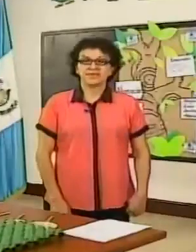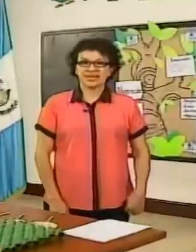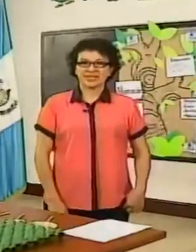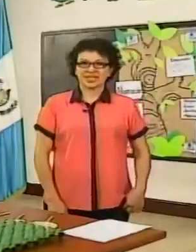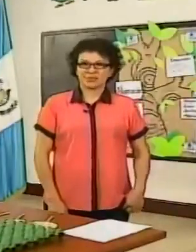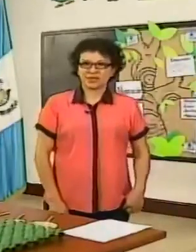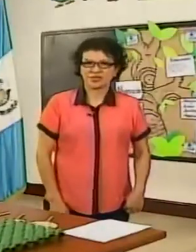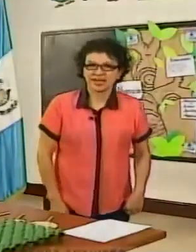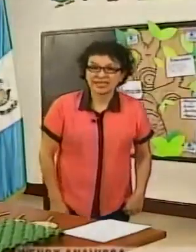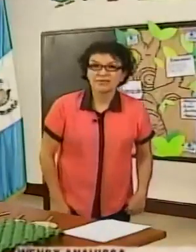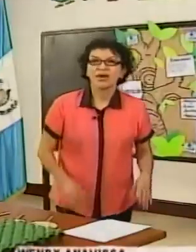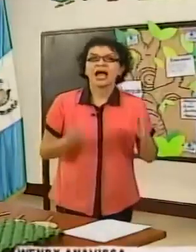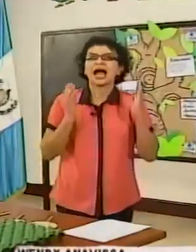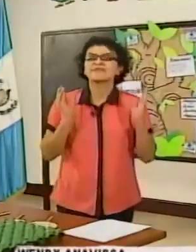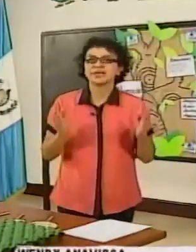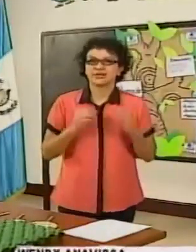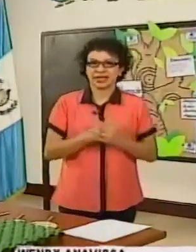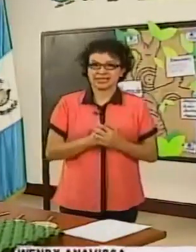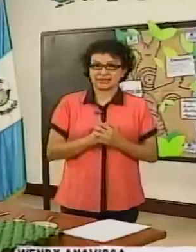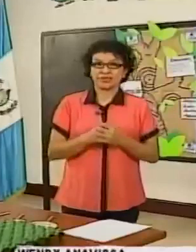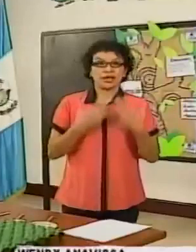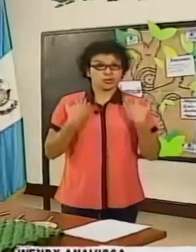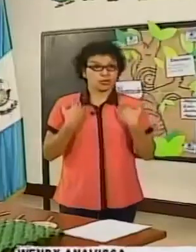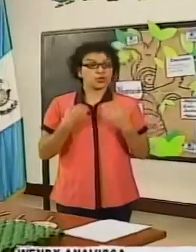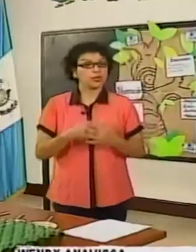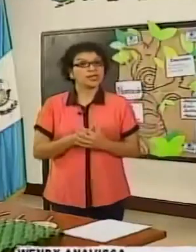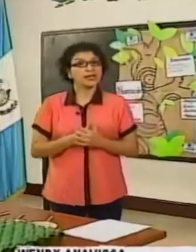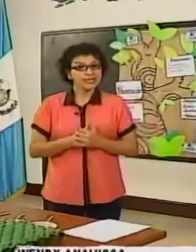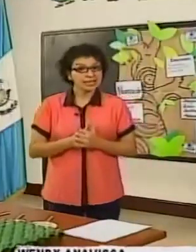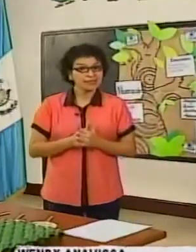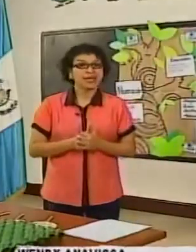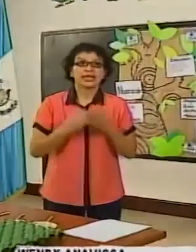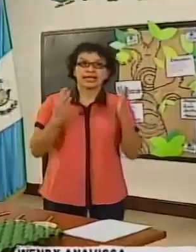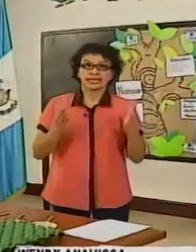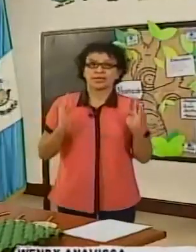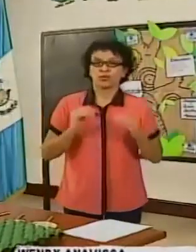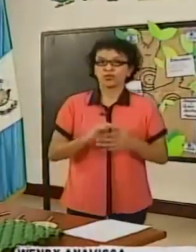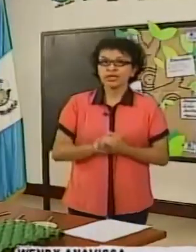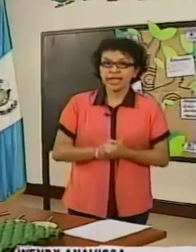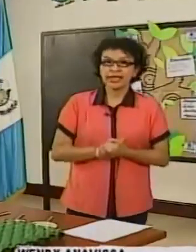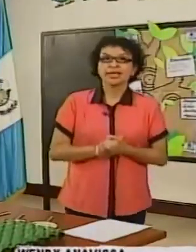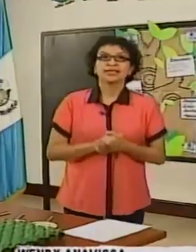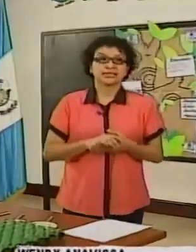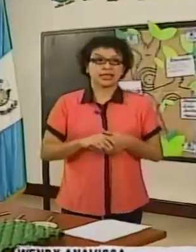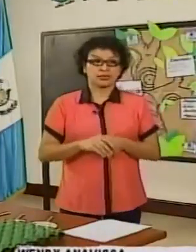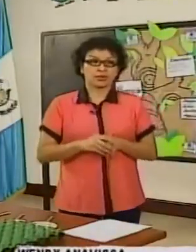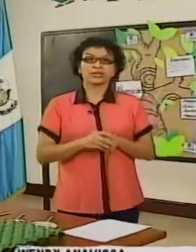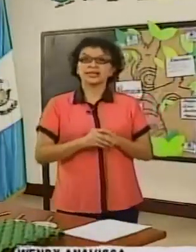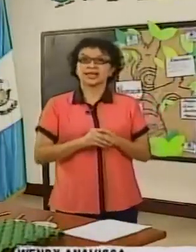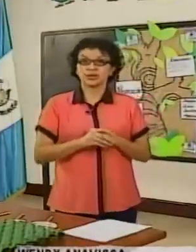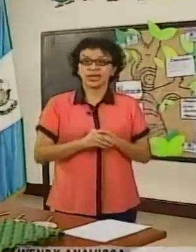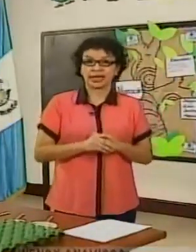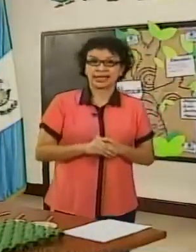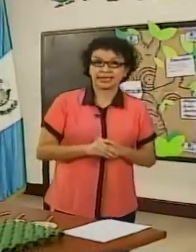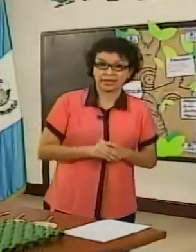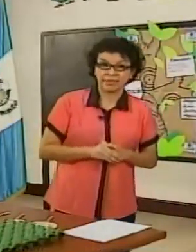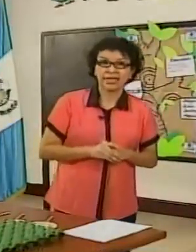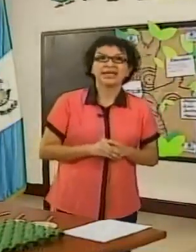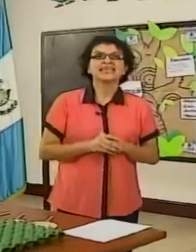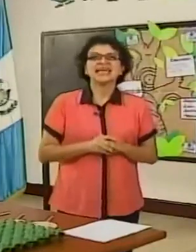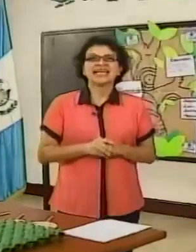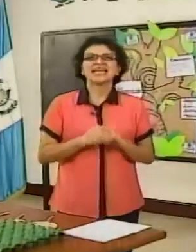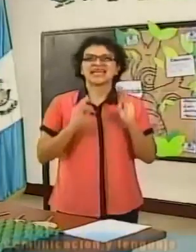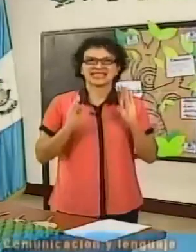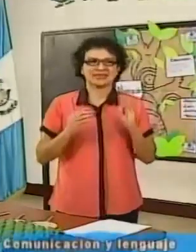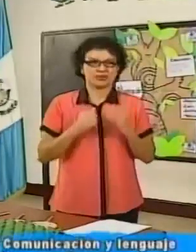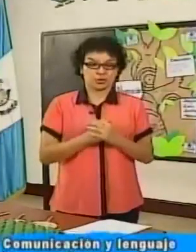Bienvenido a este espacio educativo Aprenda en Casa. Soy Wendy Anavisca y en esta oportunidad desarrollaré el tema